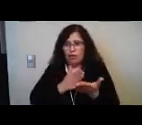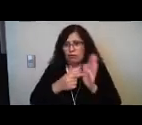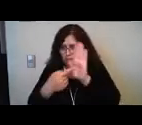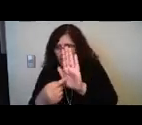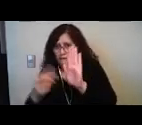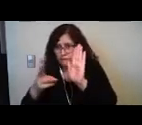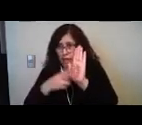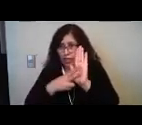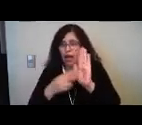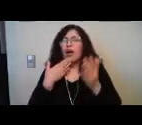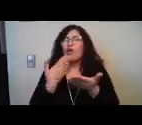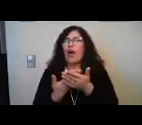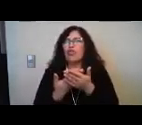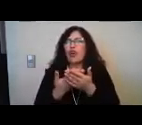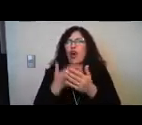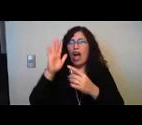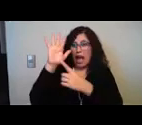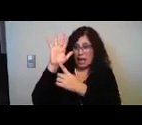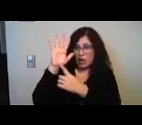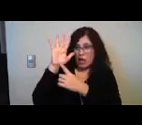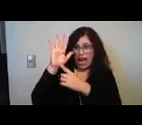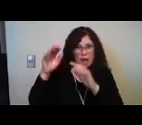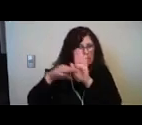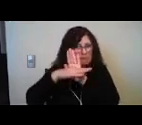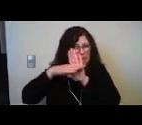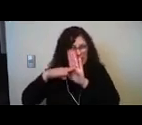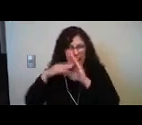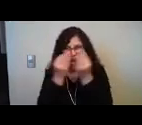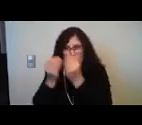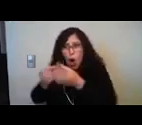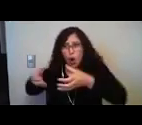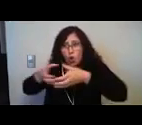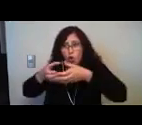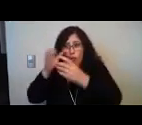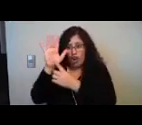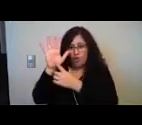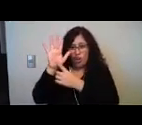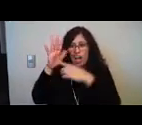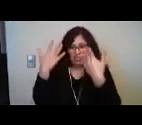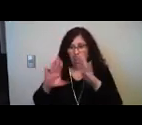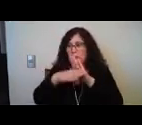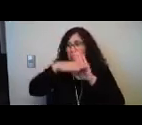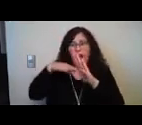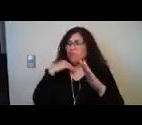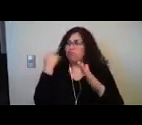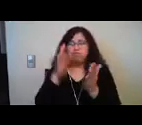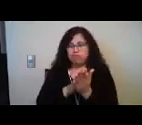la mitad de las neuronas, ¿ya? Y esto tiene una explicación neurológica importante, ¿ya?